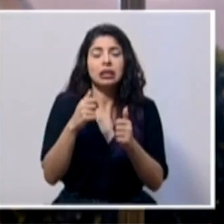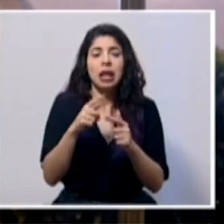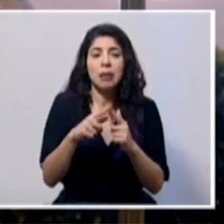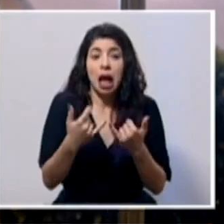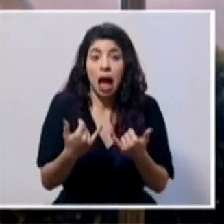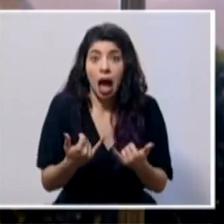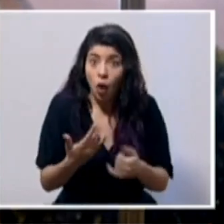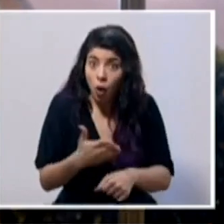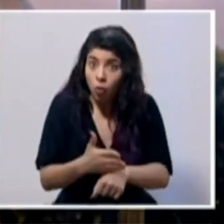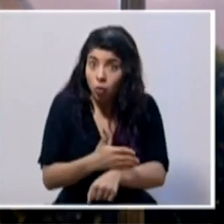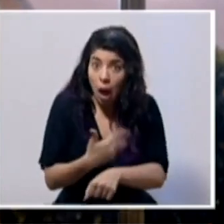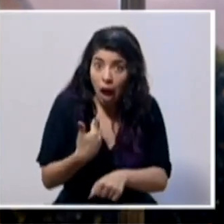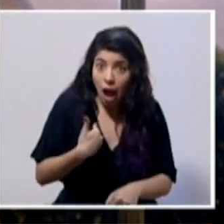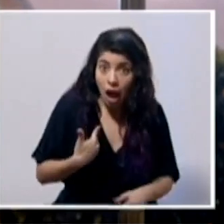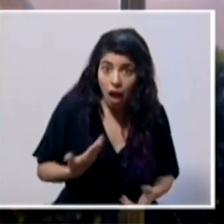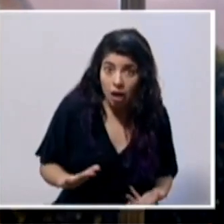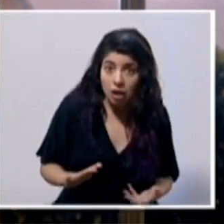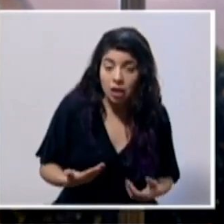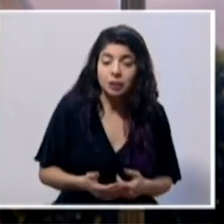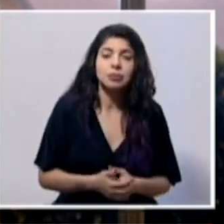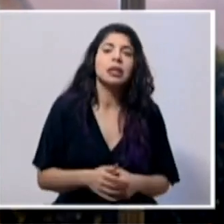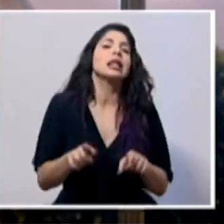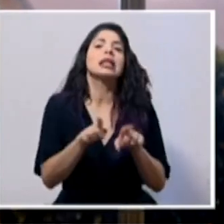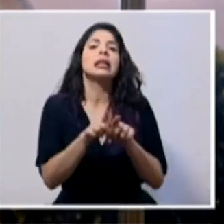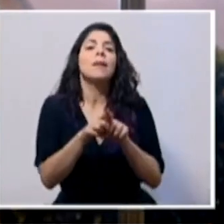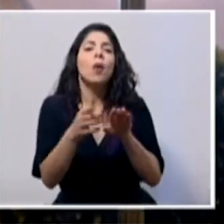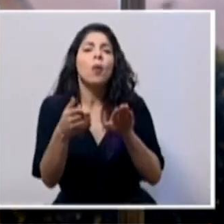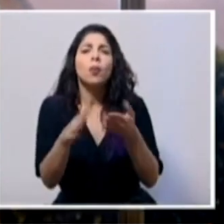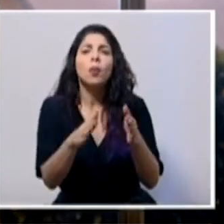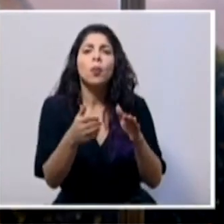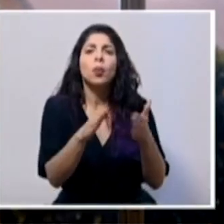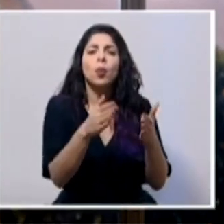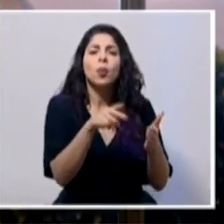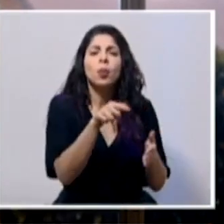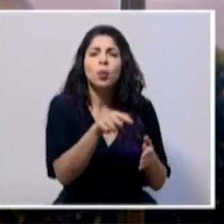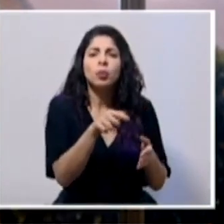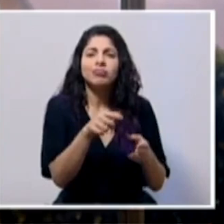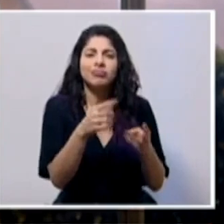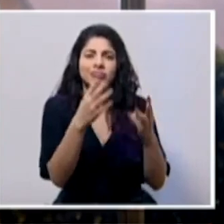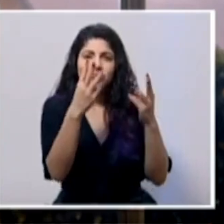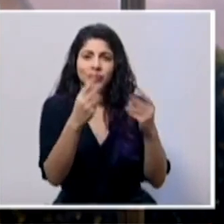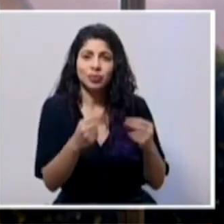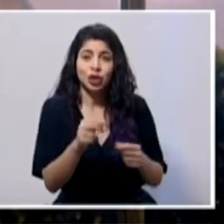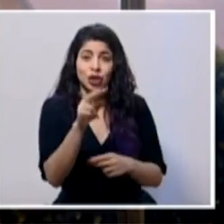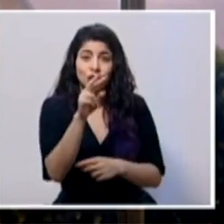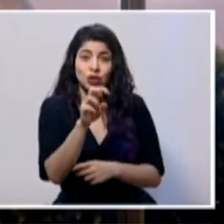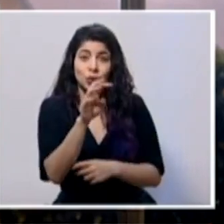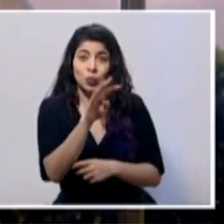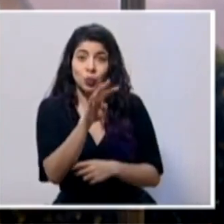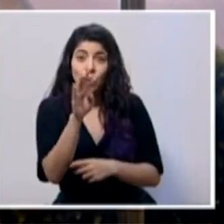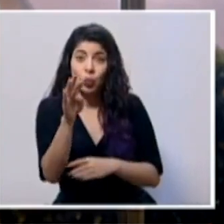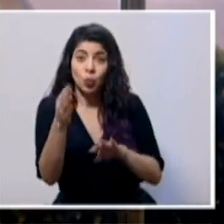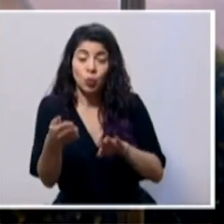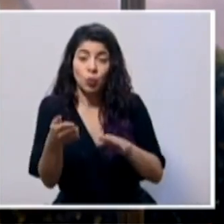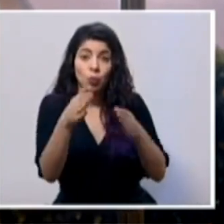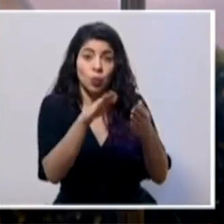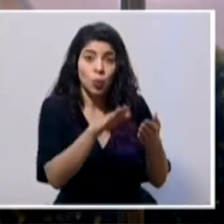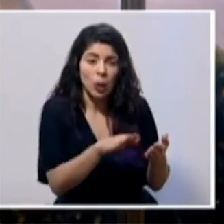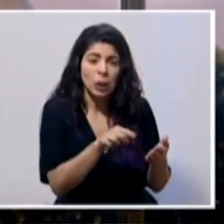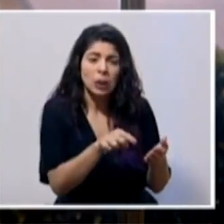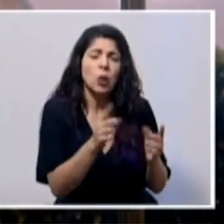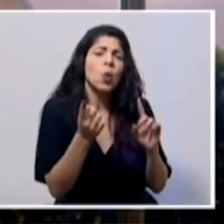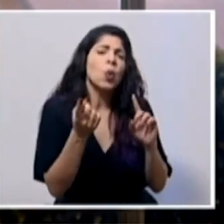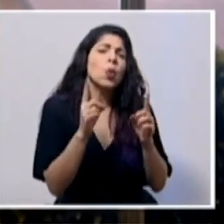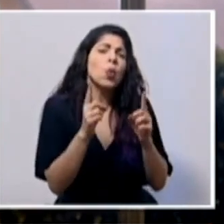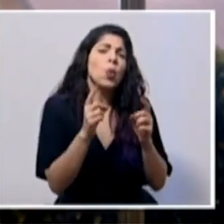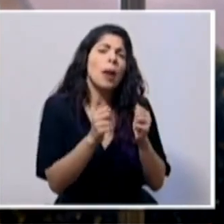al avance que se haya dado, y del balance de muertes, doctor, de esas 244 muertes, ¿cuál es